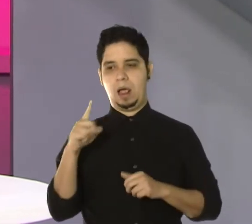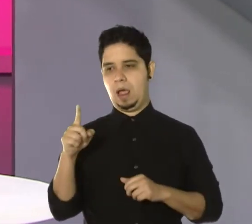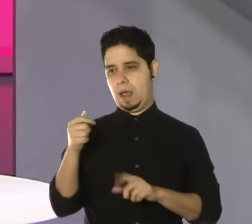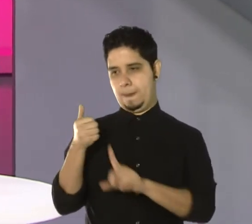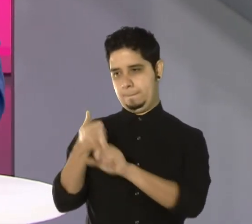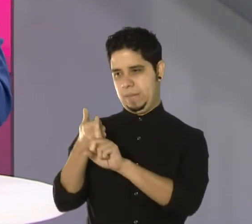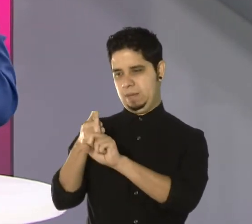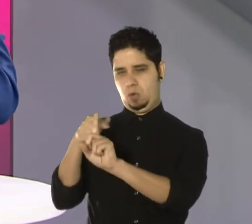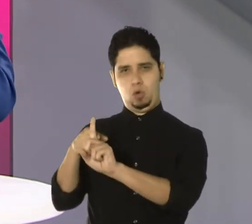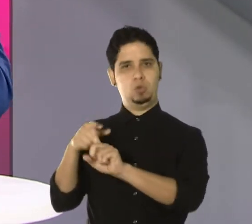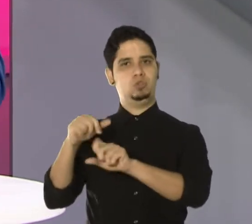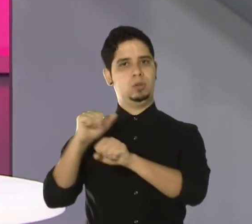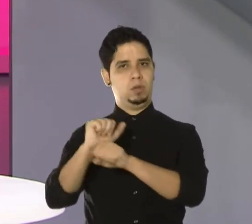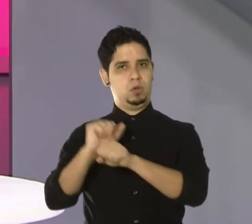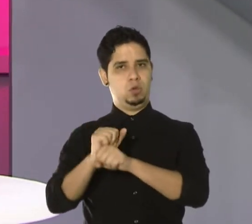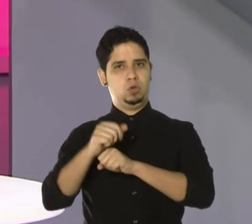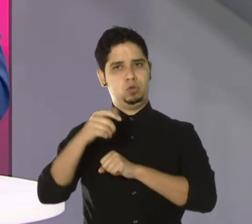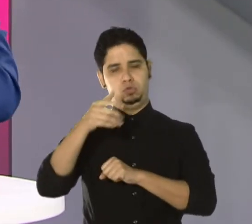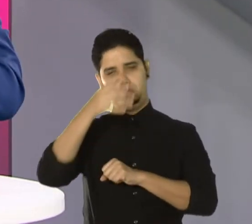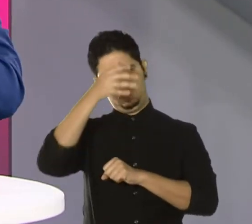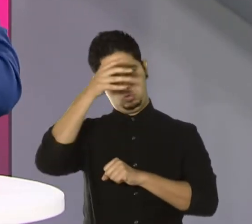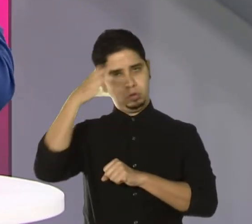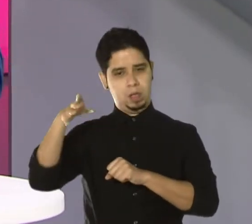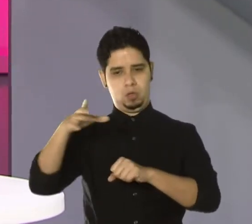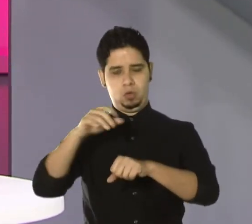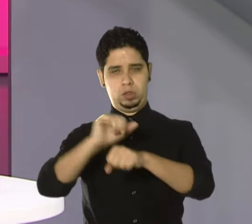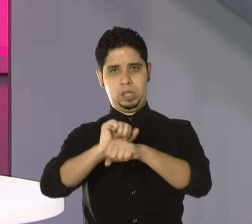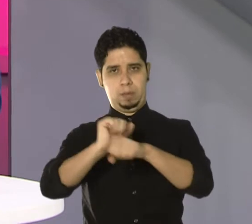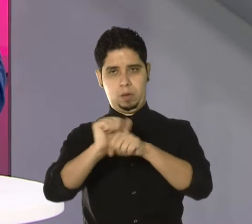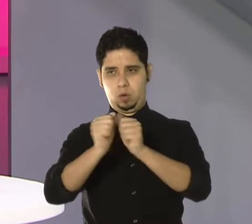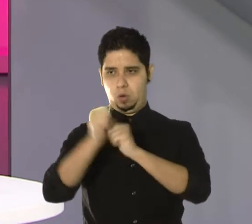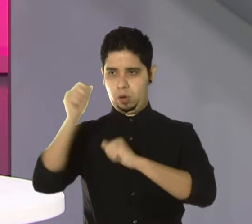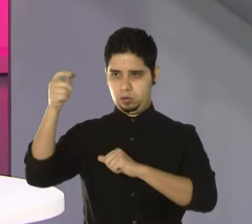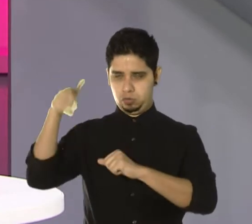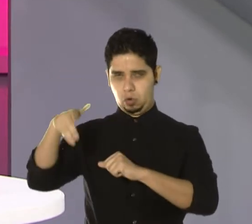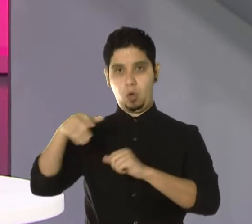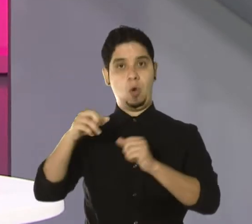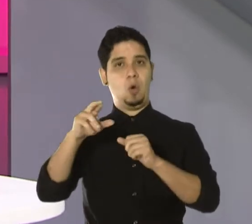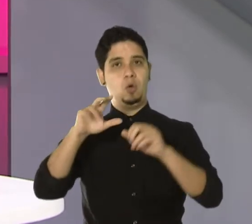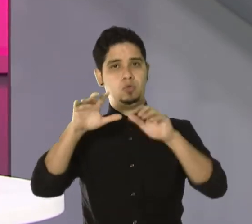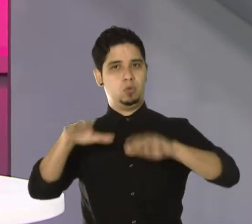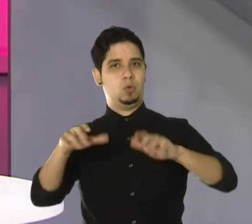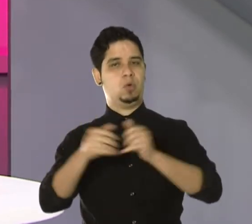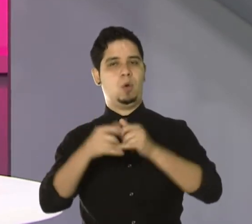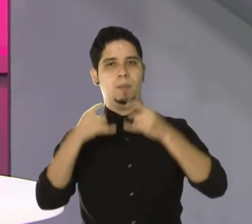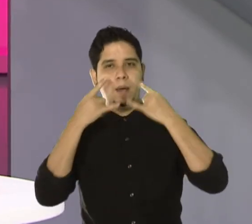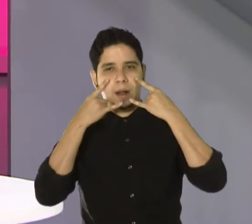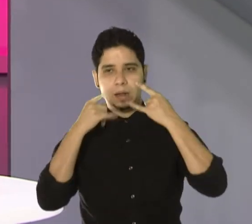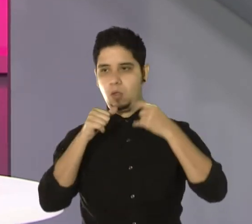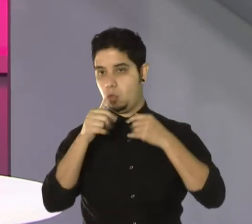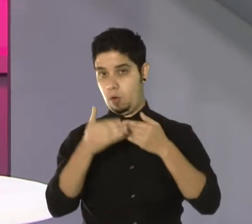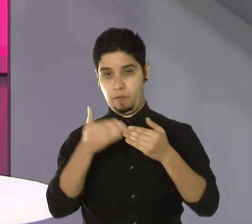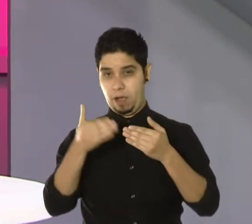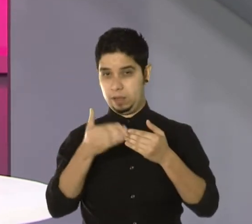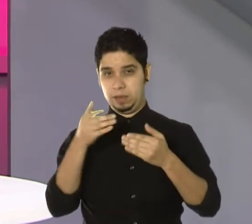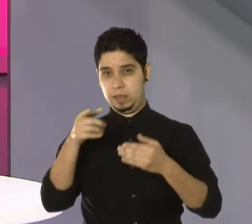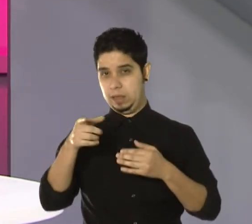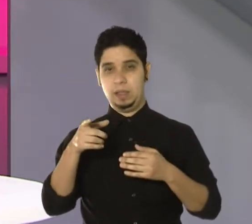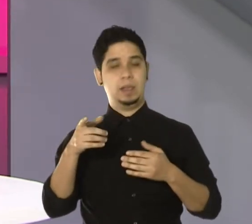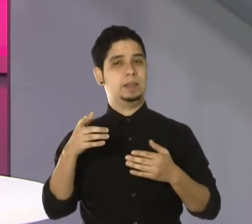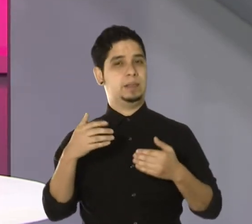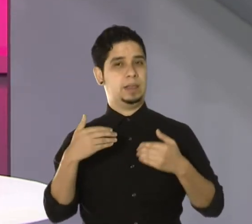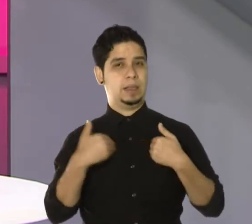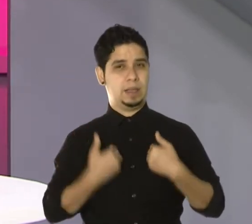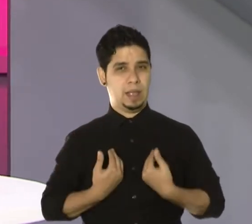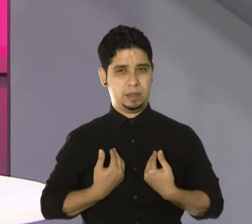sudando, trabajando, con ese calor, con el sol, en la lluvia, con una mascarilla, ¿no? No es fácil. Esa fatiga mental